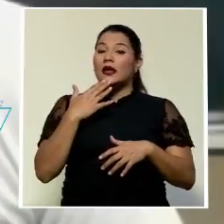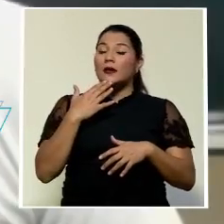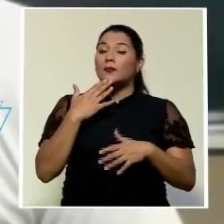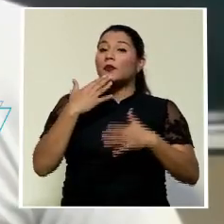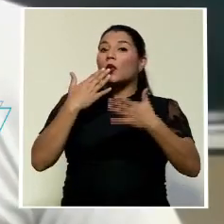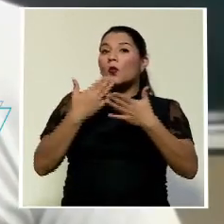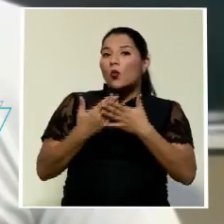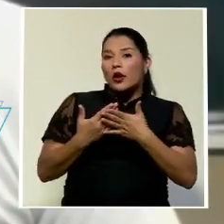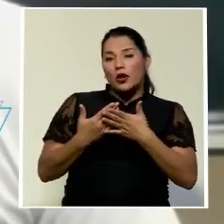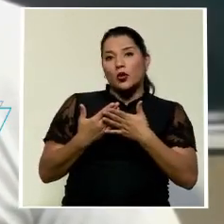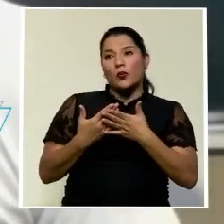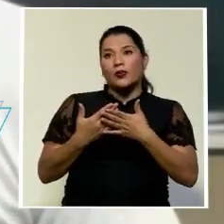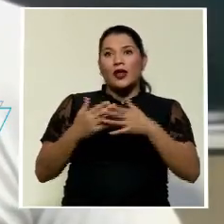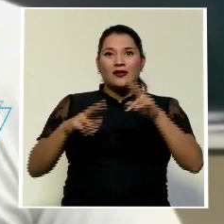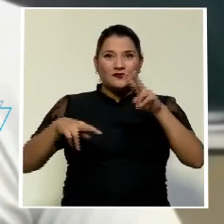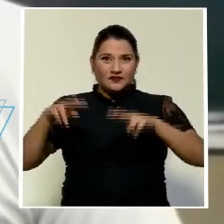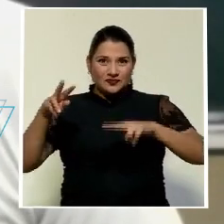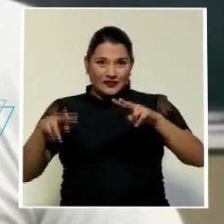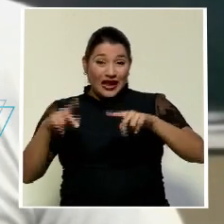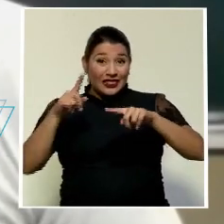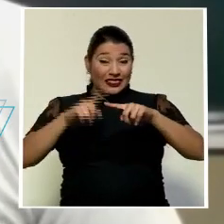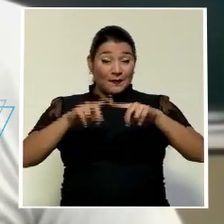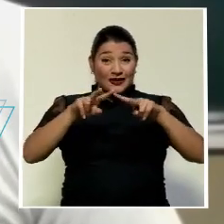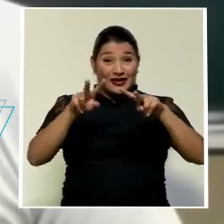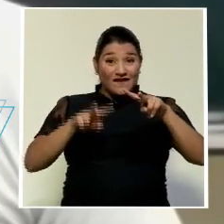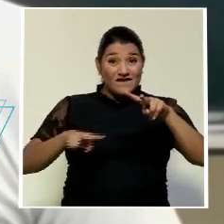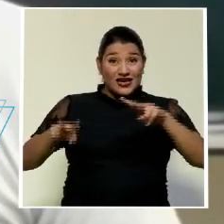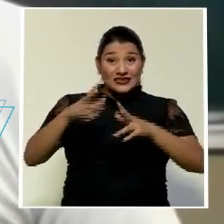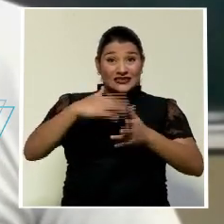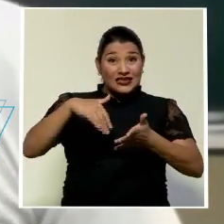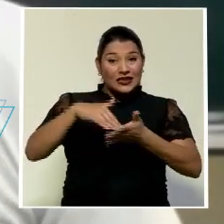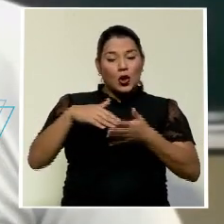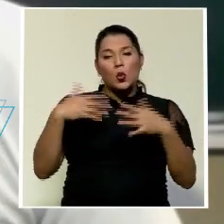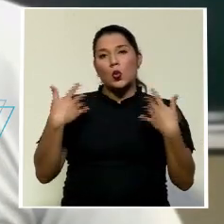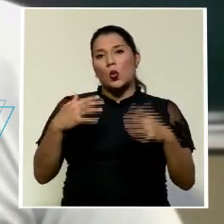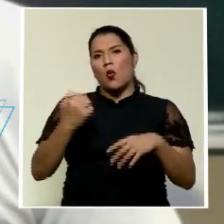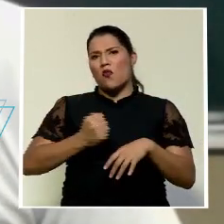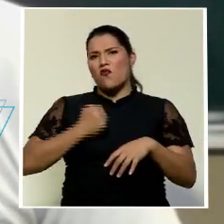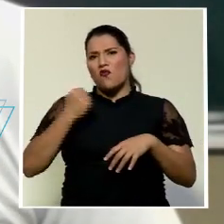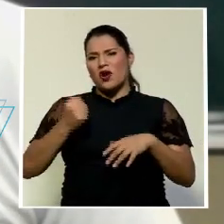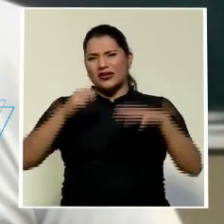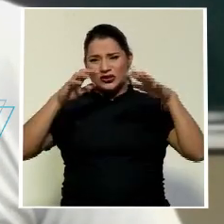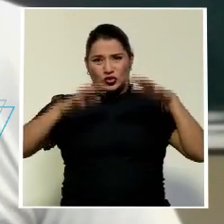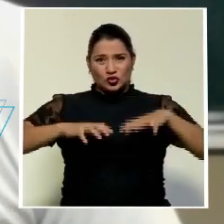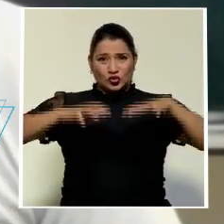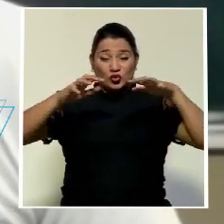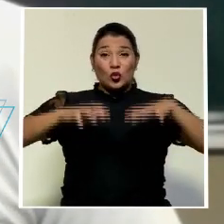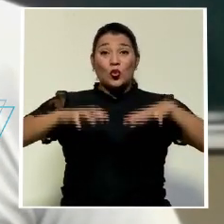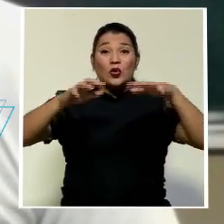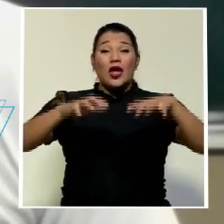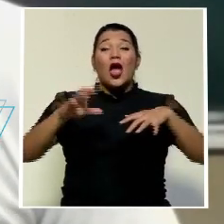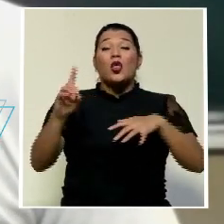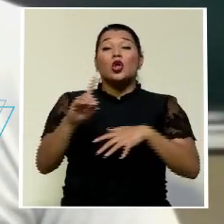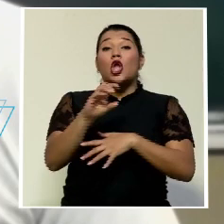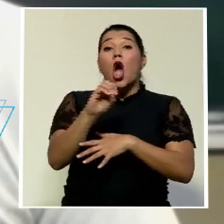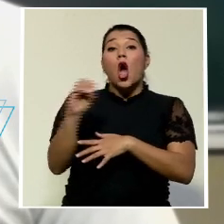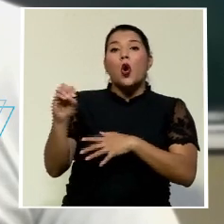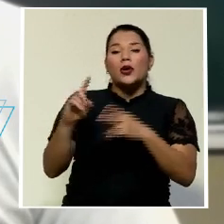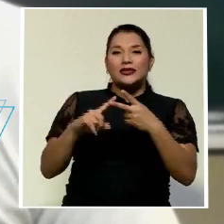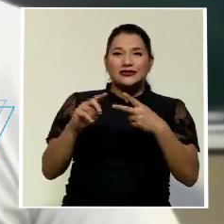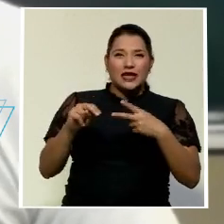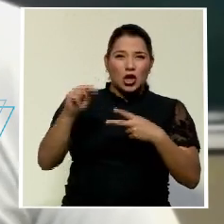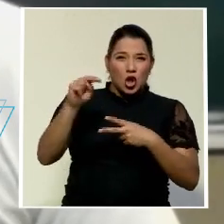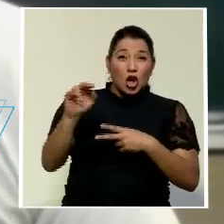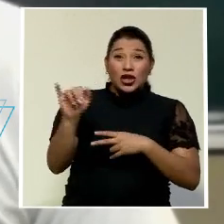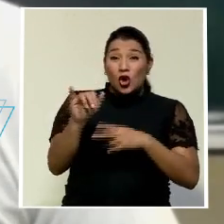en el país. En el caso del Valle Central, aguaceros muy fuertes al oeste y al norte. Por ejemplo, en Ciudad